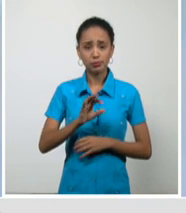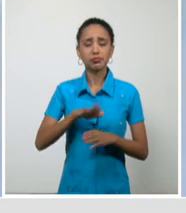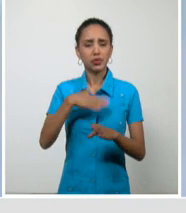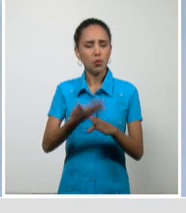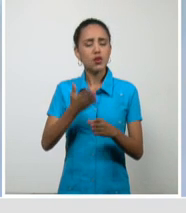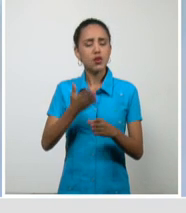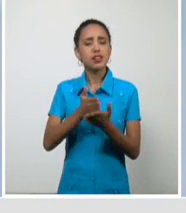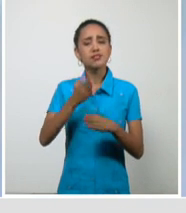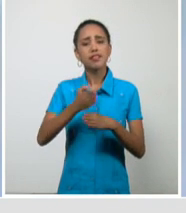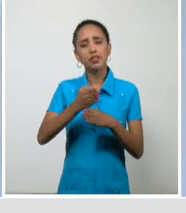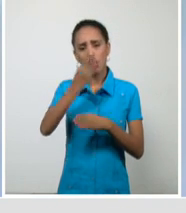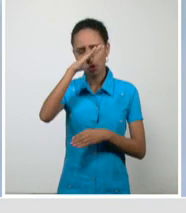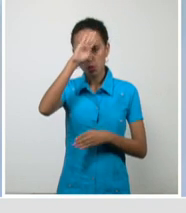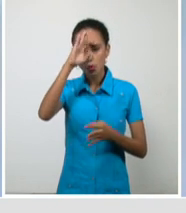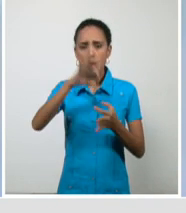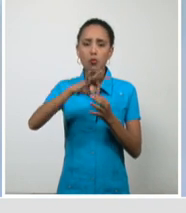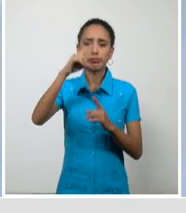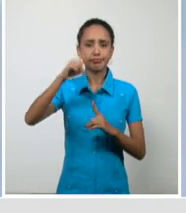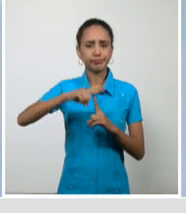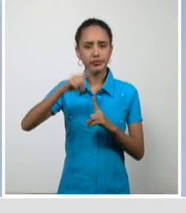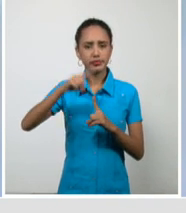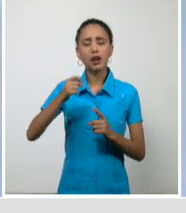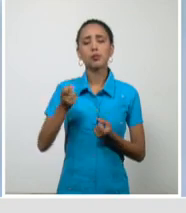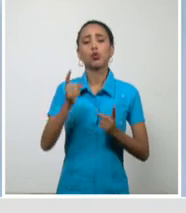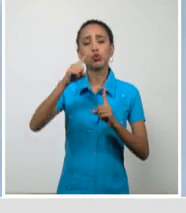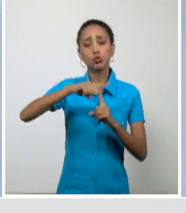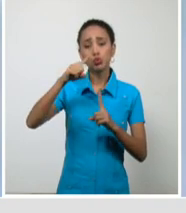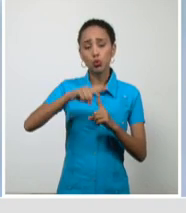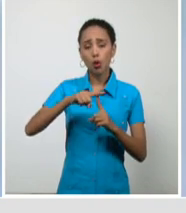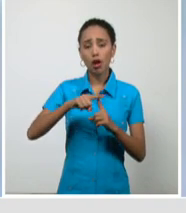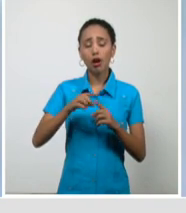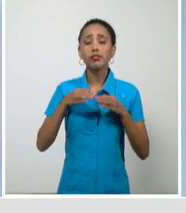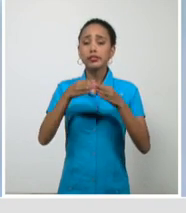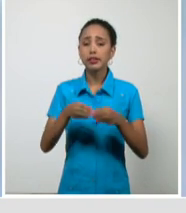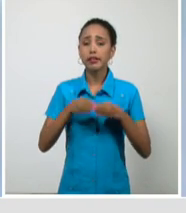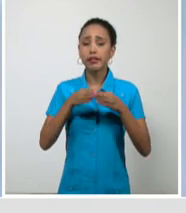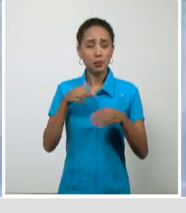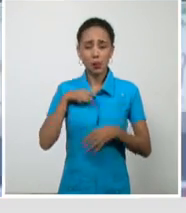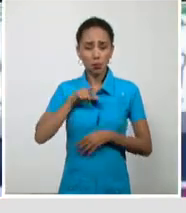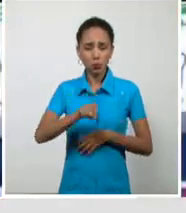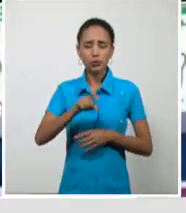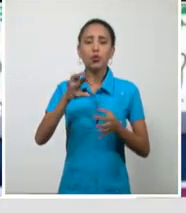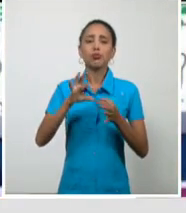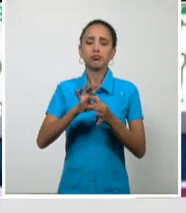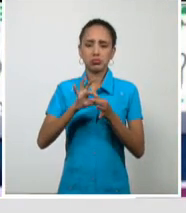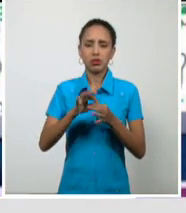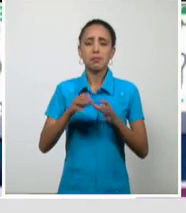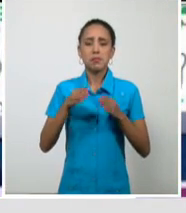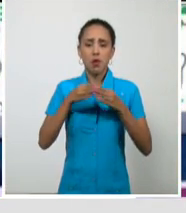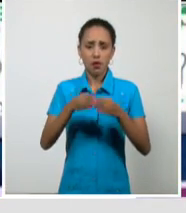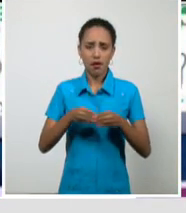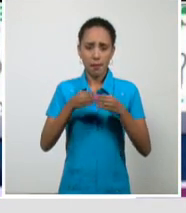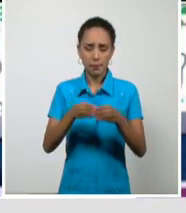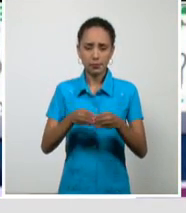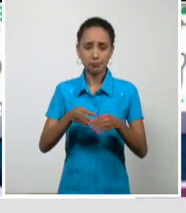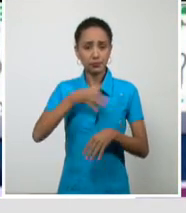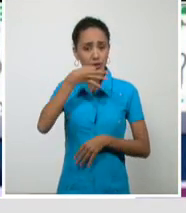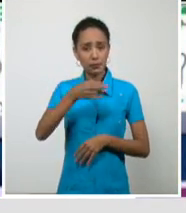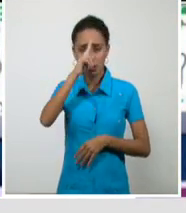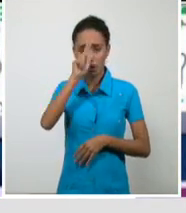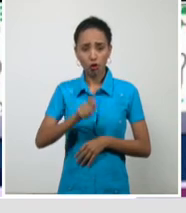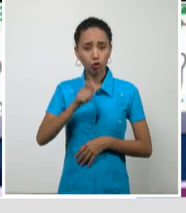Cuba, Guantánamo, Las Tunas y Granma en la última posición. Se refería el doctor Francisco